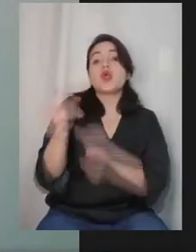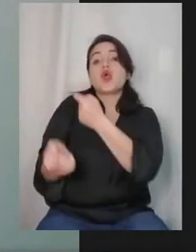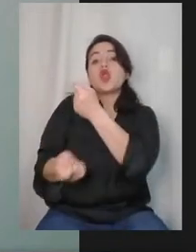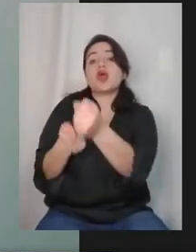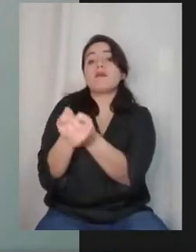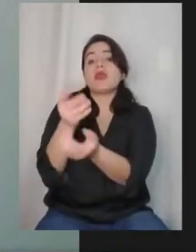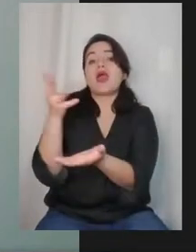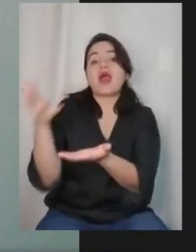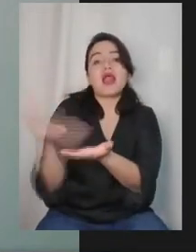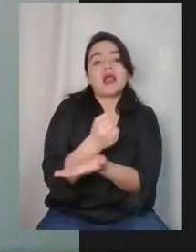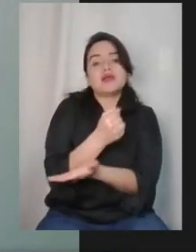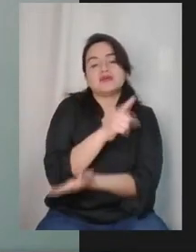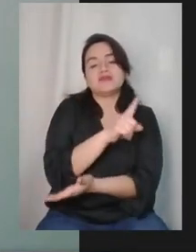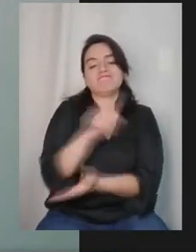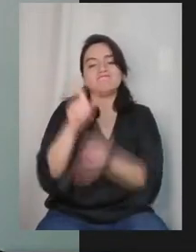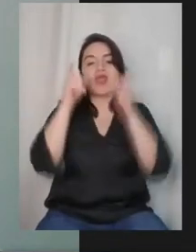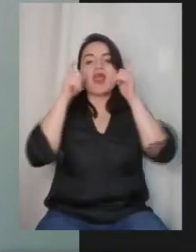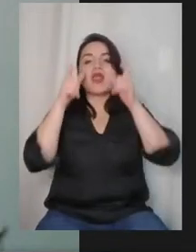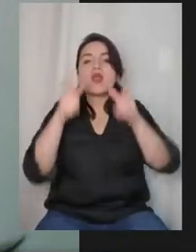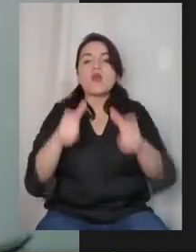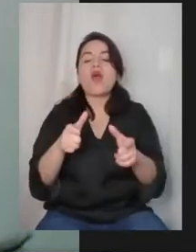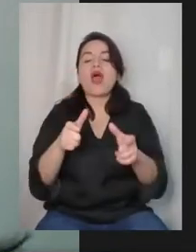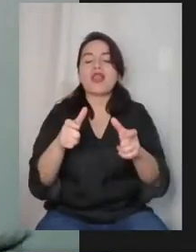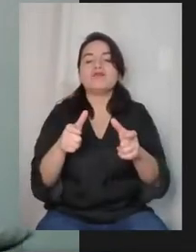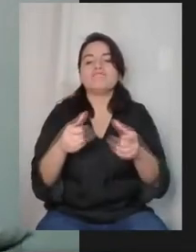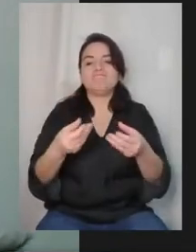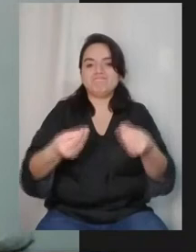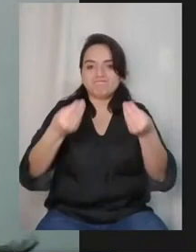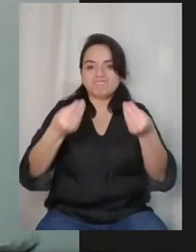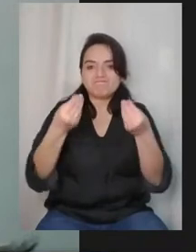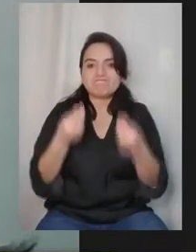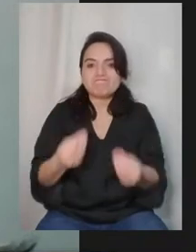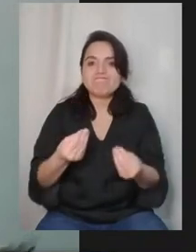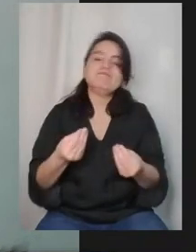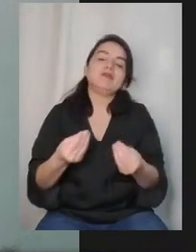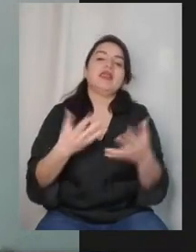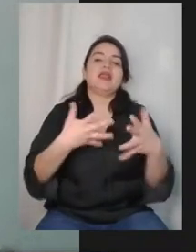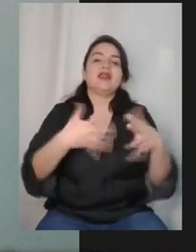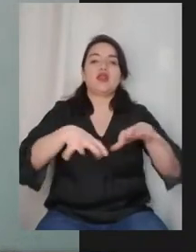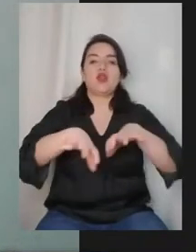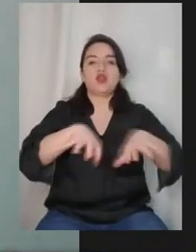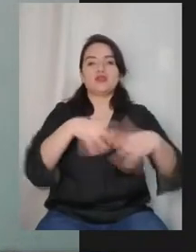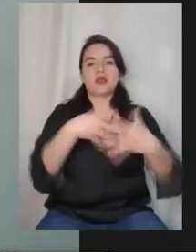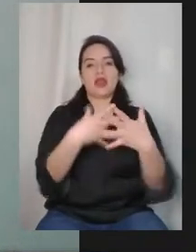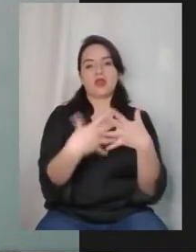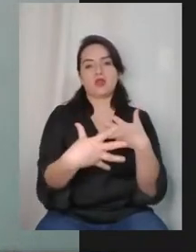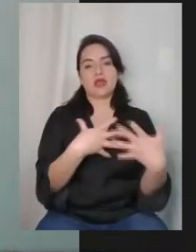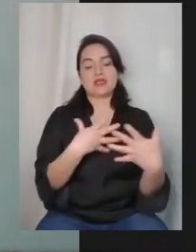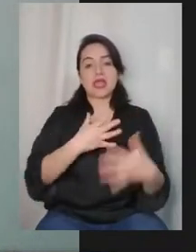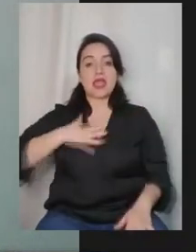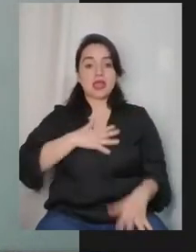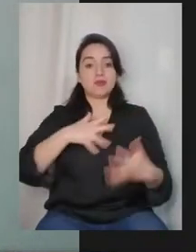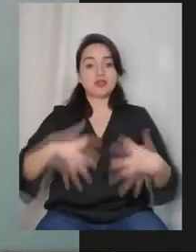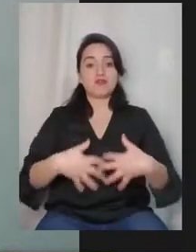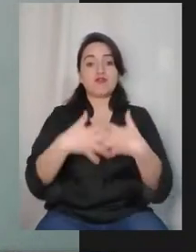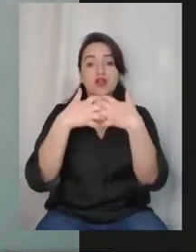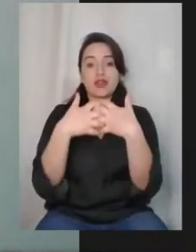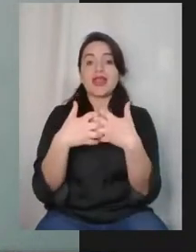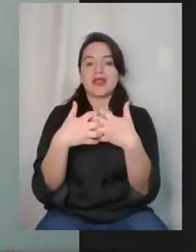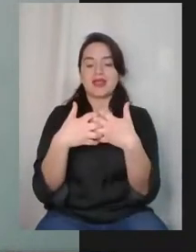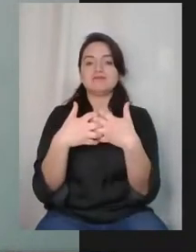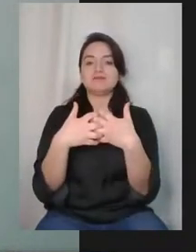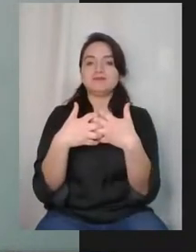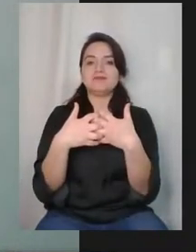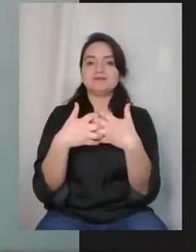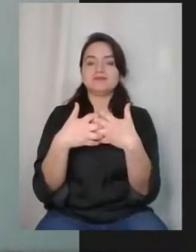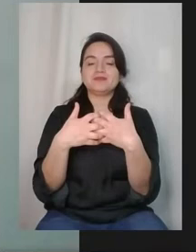manejo de los recursos naturales. Queremos que se fortalezca en estos acuerdos que ustedes tienen que llegar, en estos acuerdos